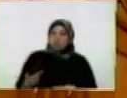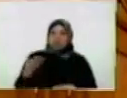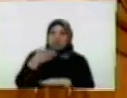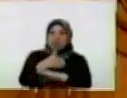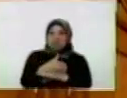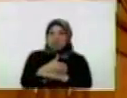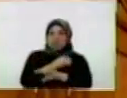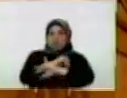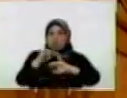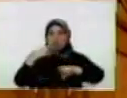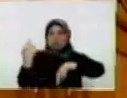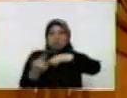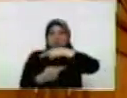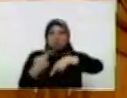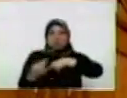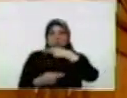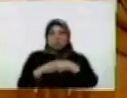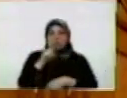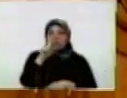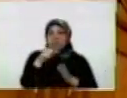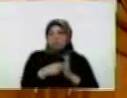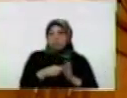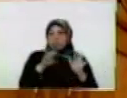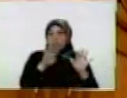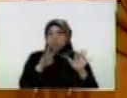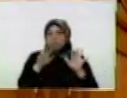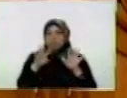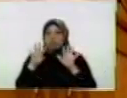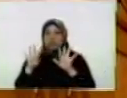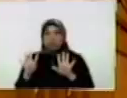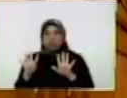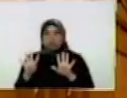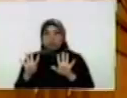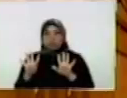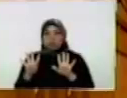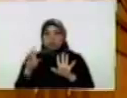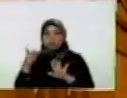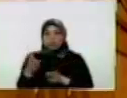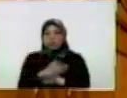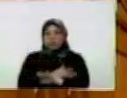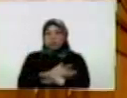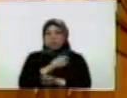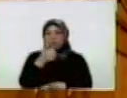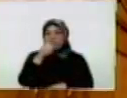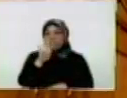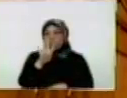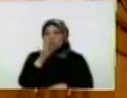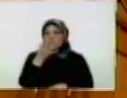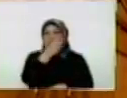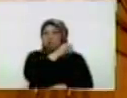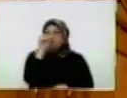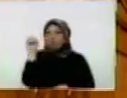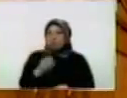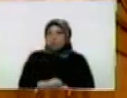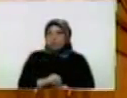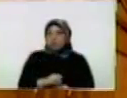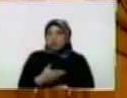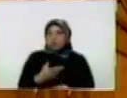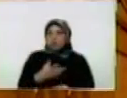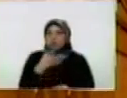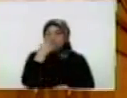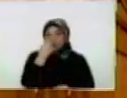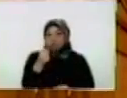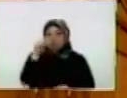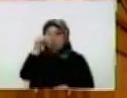en revolución en 1999, como lo dije antes, con el 14% de los pensionados.